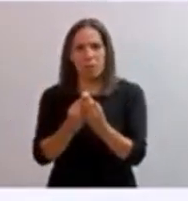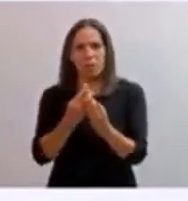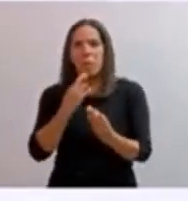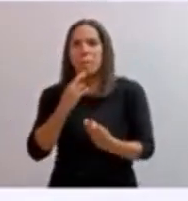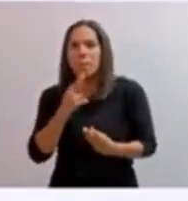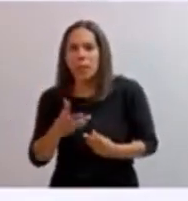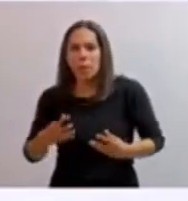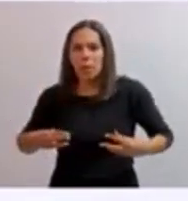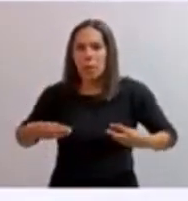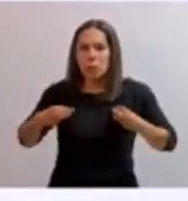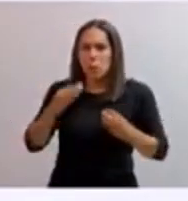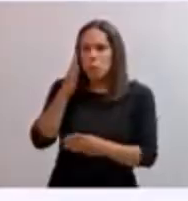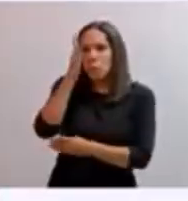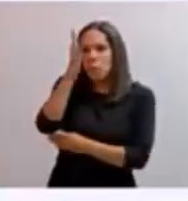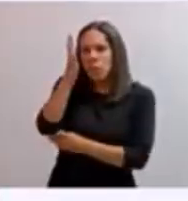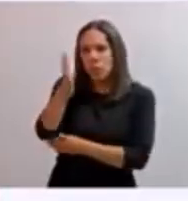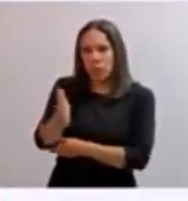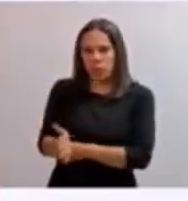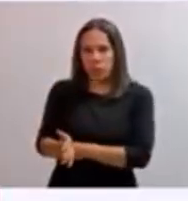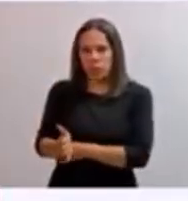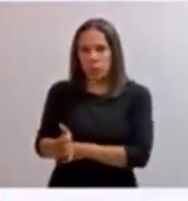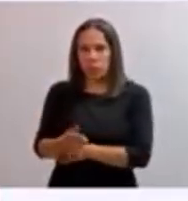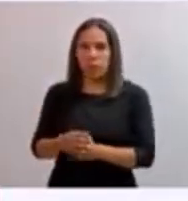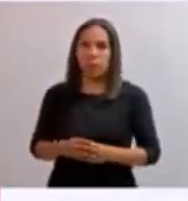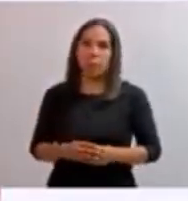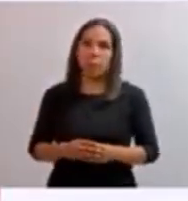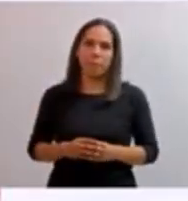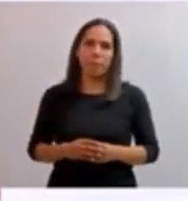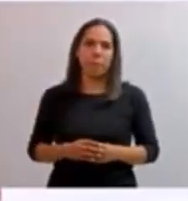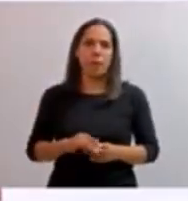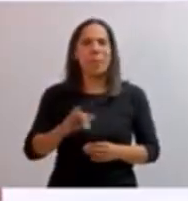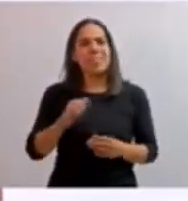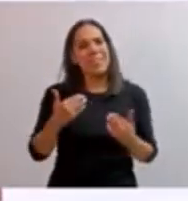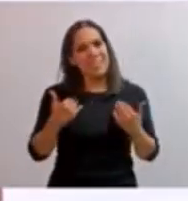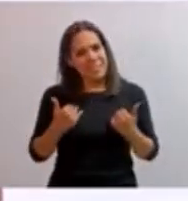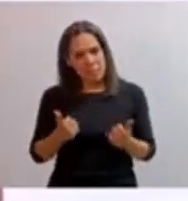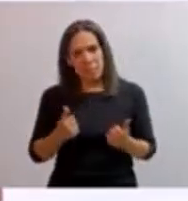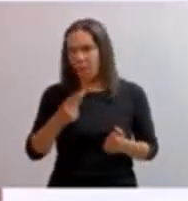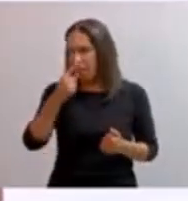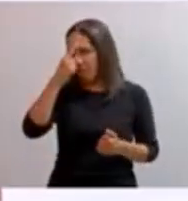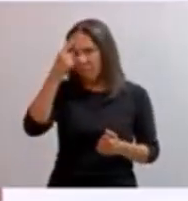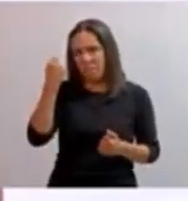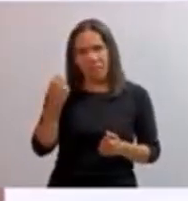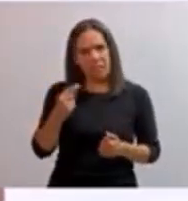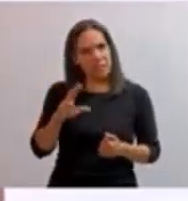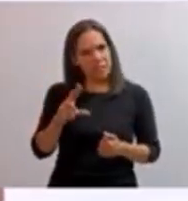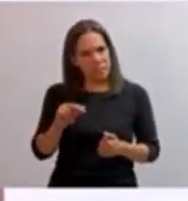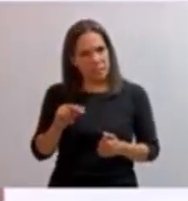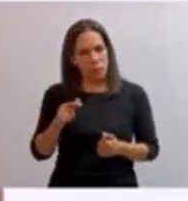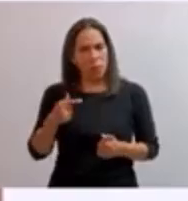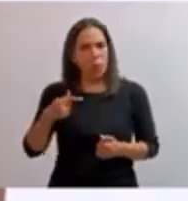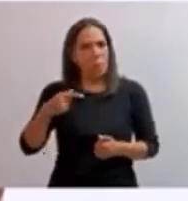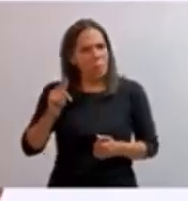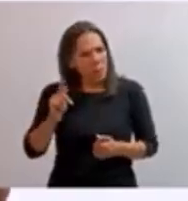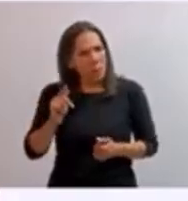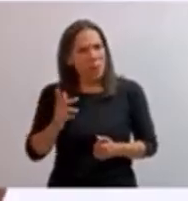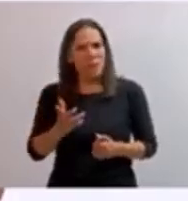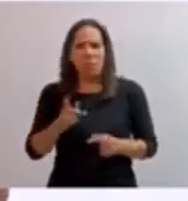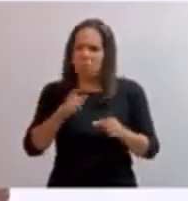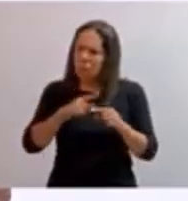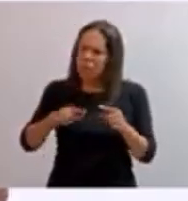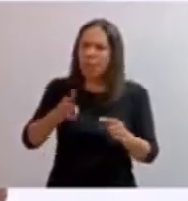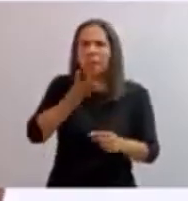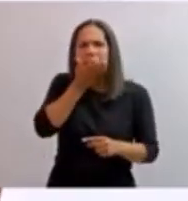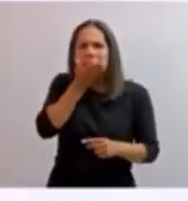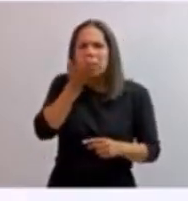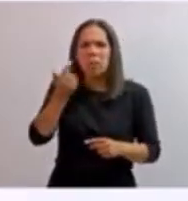No siempre se da, no es tan sencillo. Creo que estamos muy acostumbrados, todas las figuras educativas, a asumir una